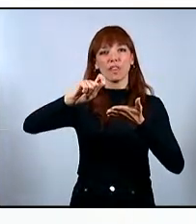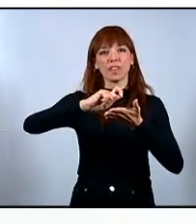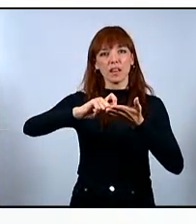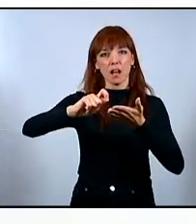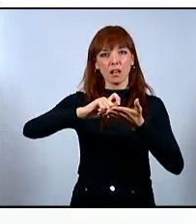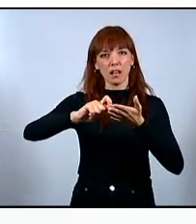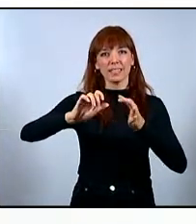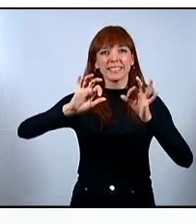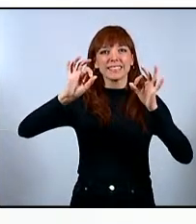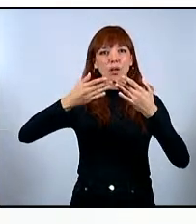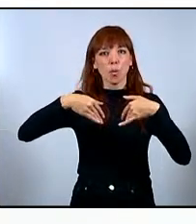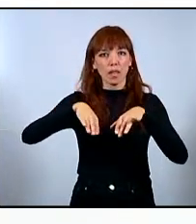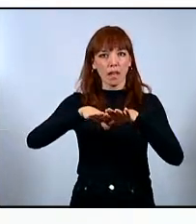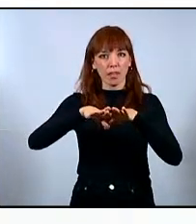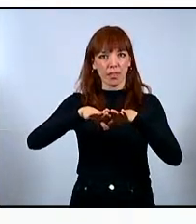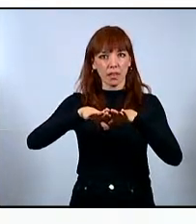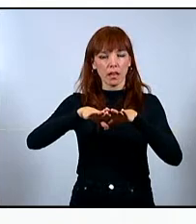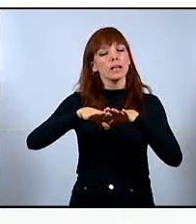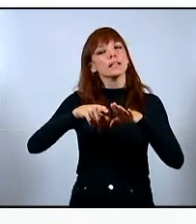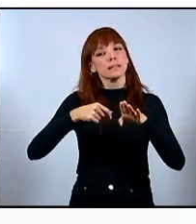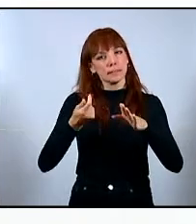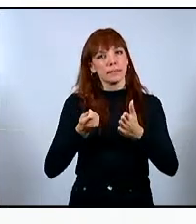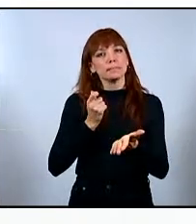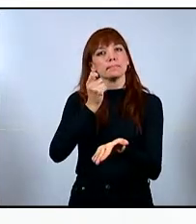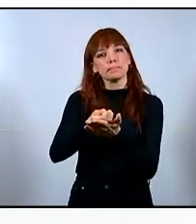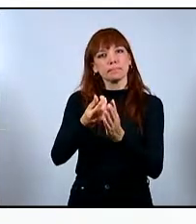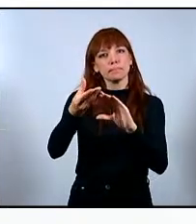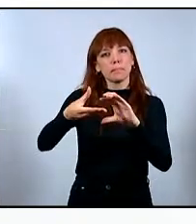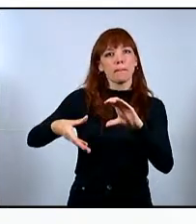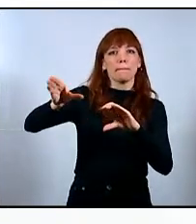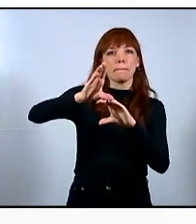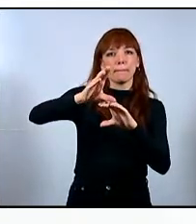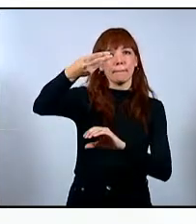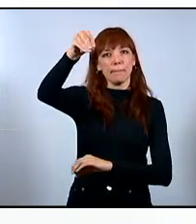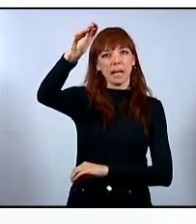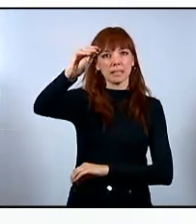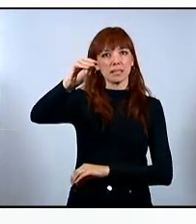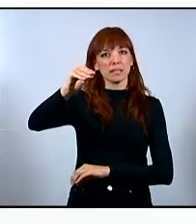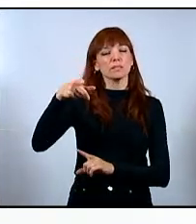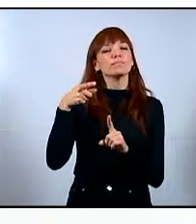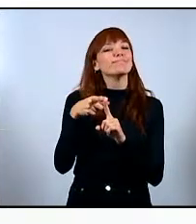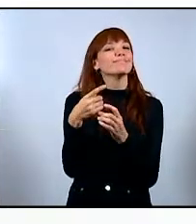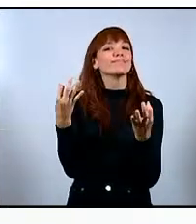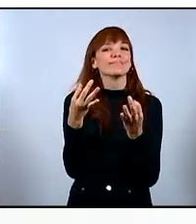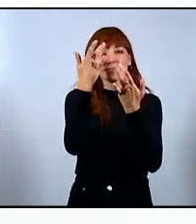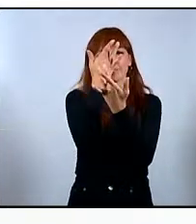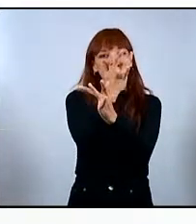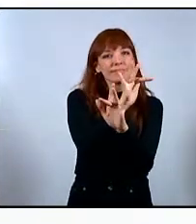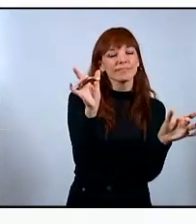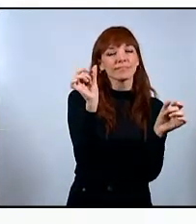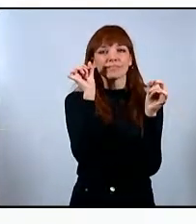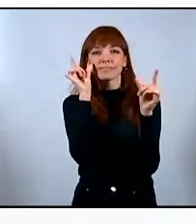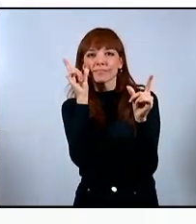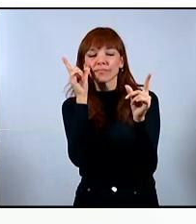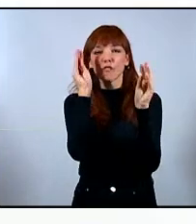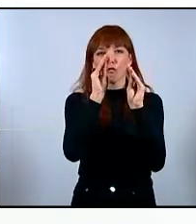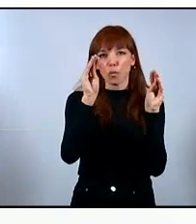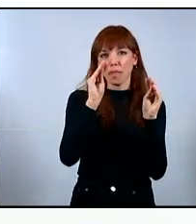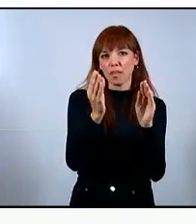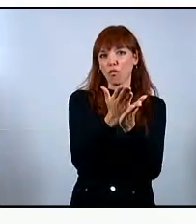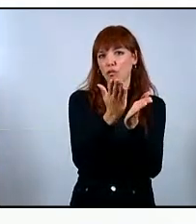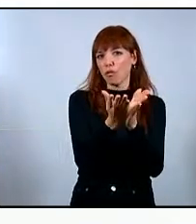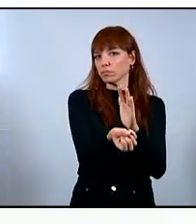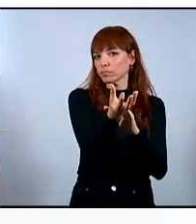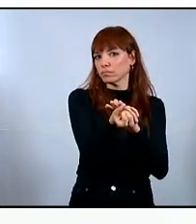de igualdad, con el fin de que estas oficinas lo inviertan en formación y en sensibilización, así como en la creación de